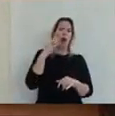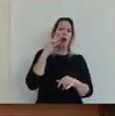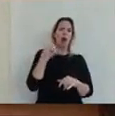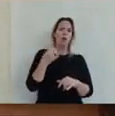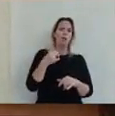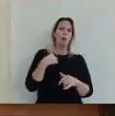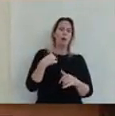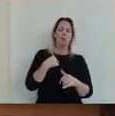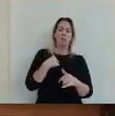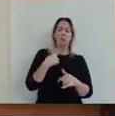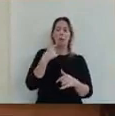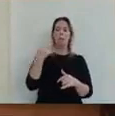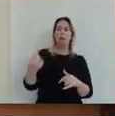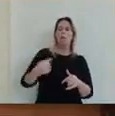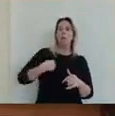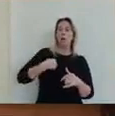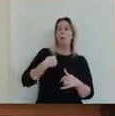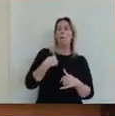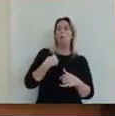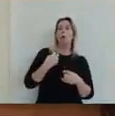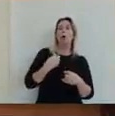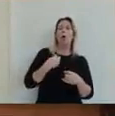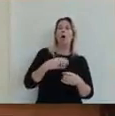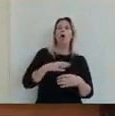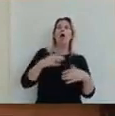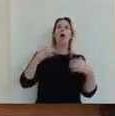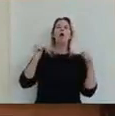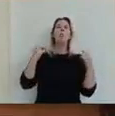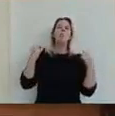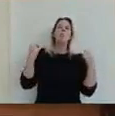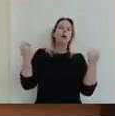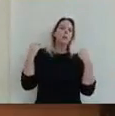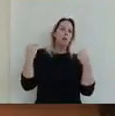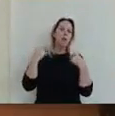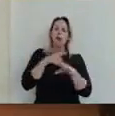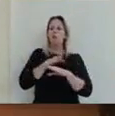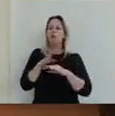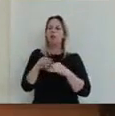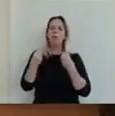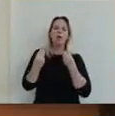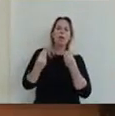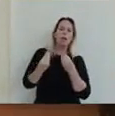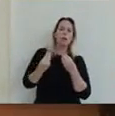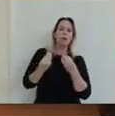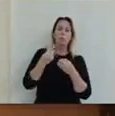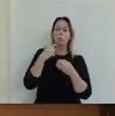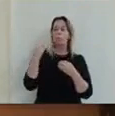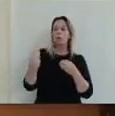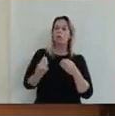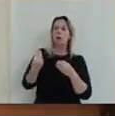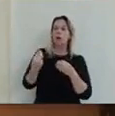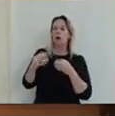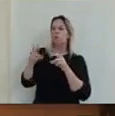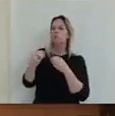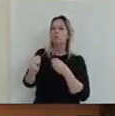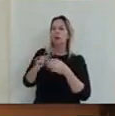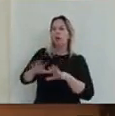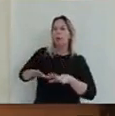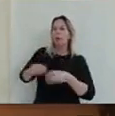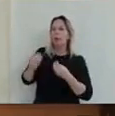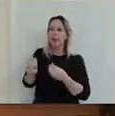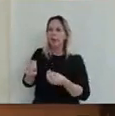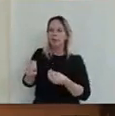hacer en los gimnasios o que se le haya preguntado a los propietarios de los gimnasios qué fue lo que estábamos haciendo antes de emitir juicios